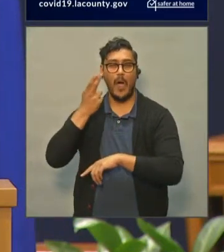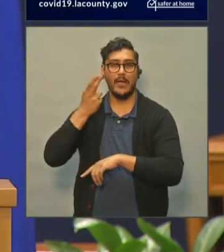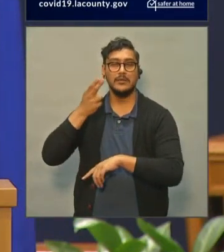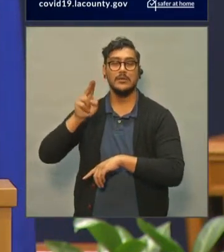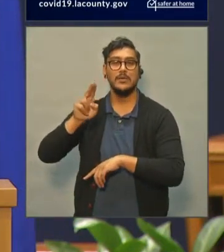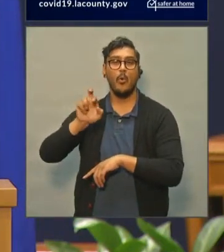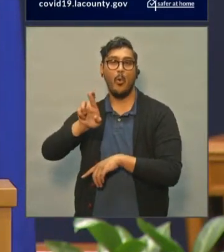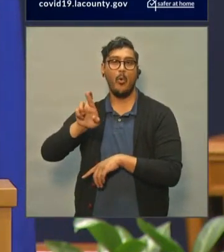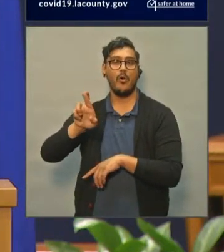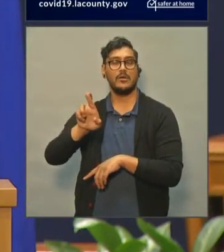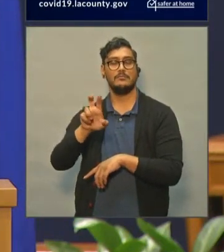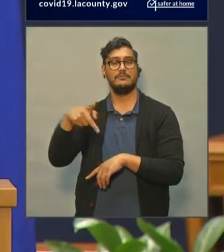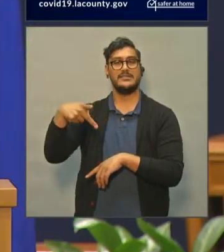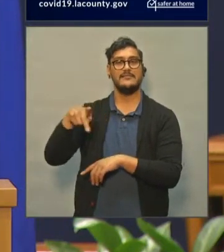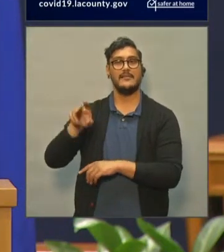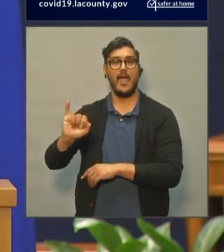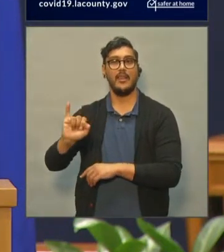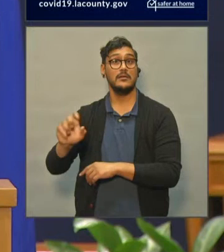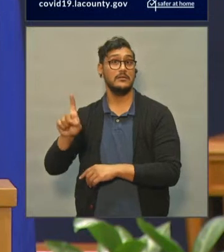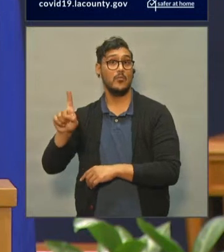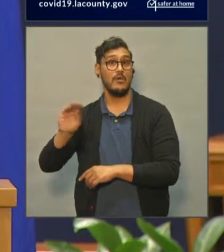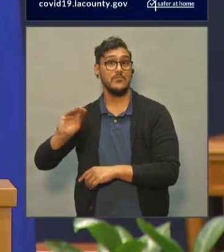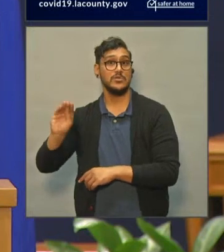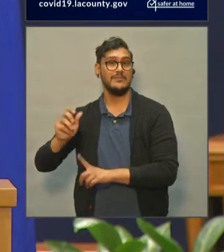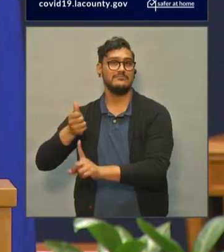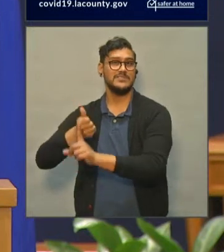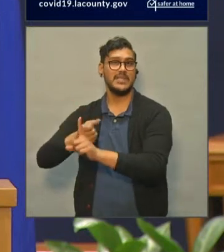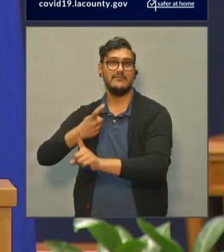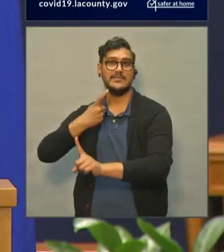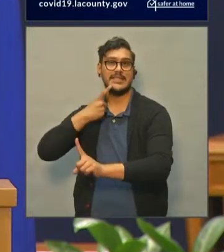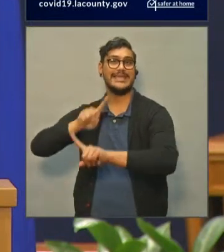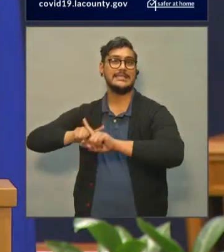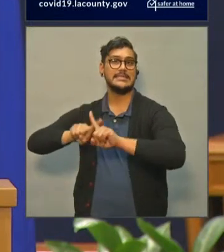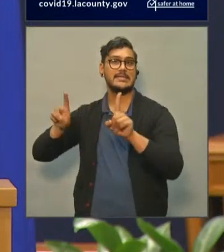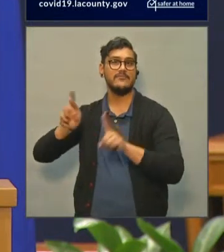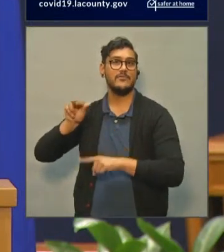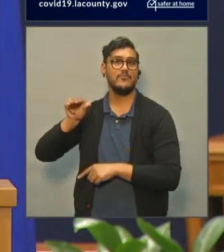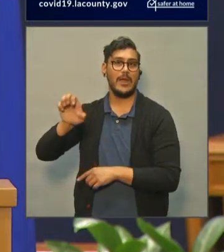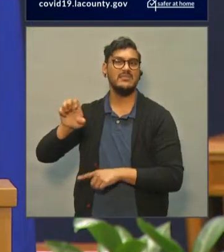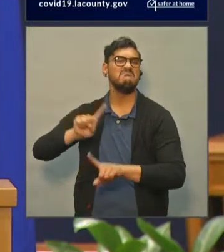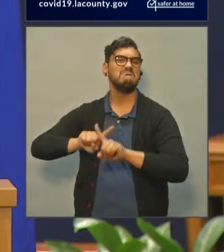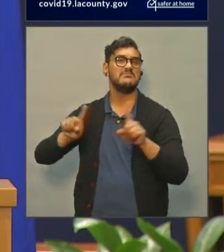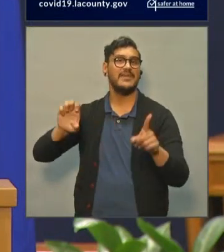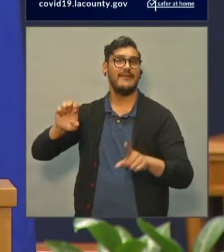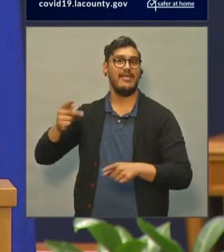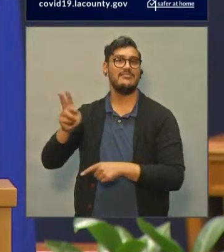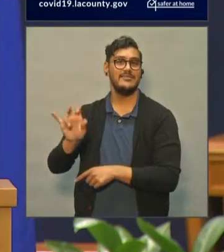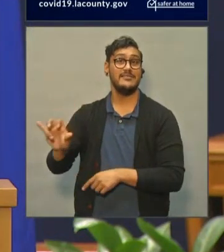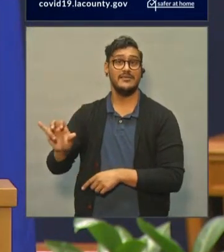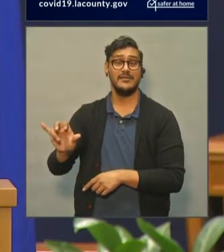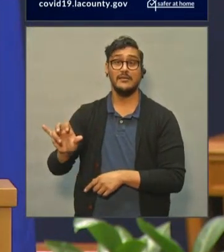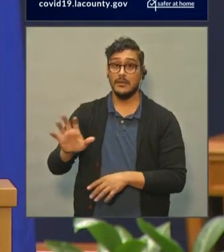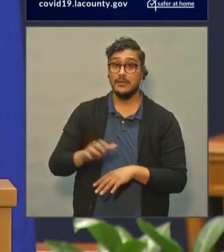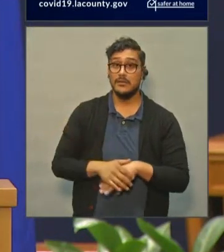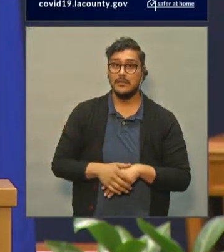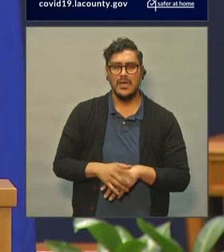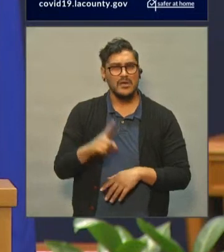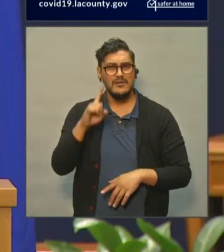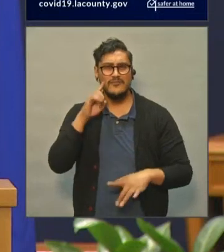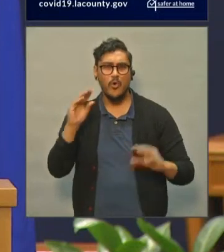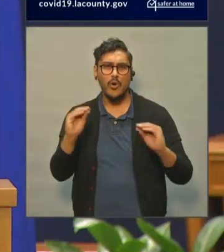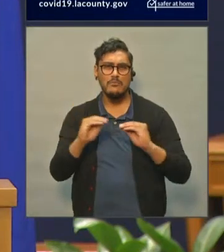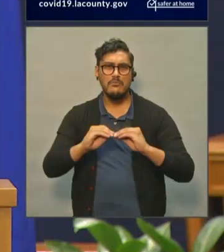islas del Pacífico y 1% se identifican con otra raza, etnicidad. Para ayudar a tener una